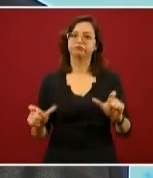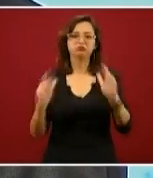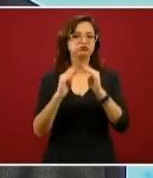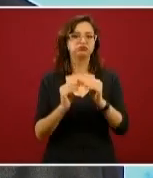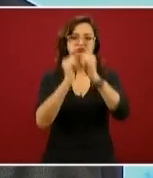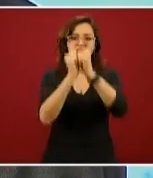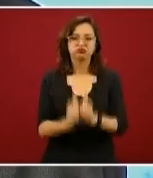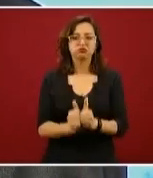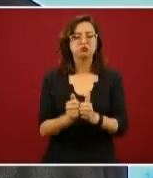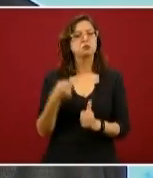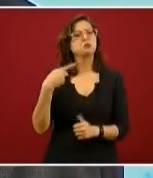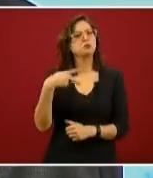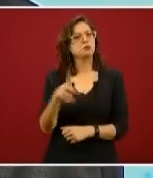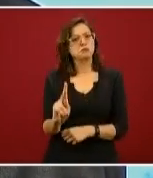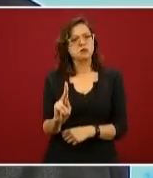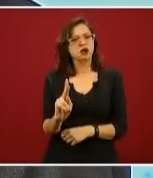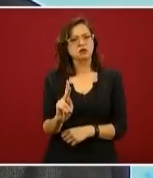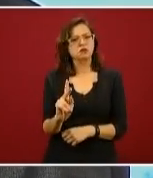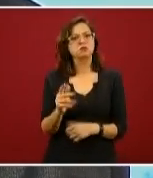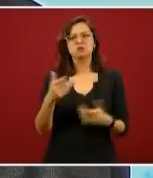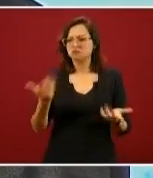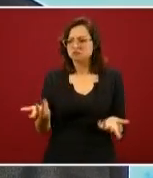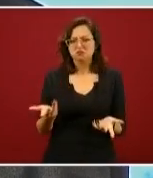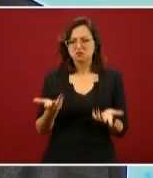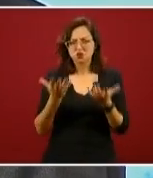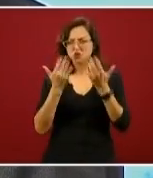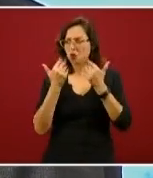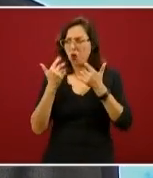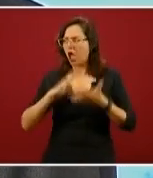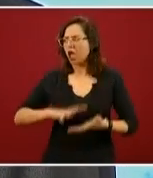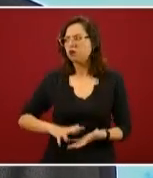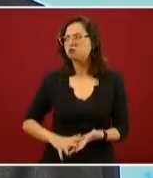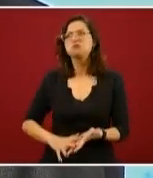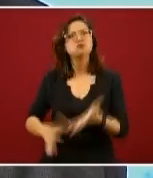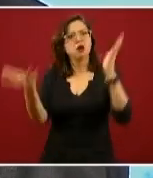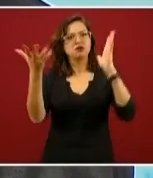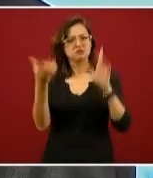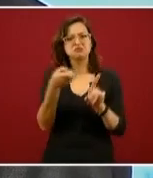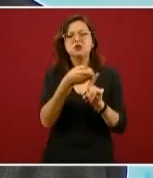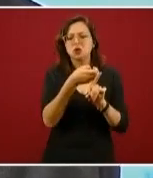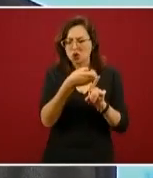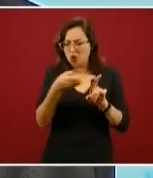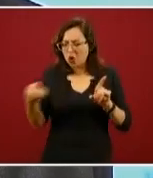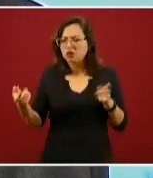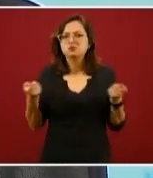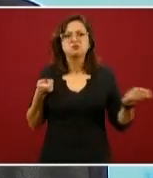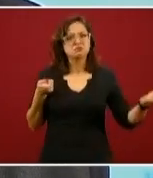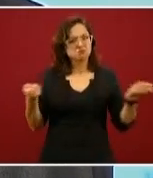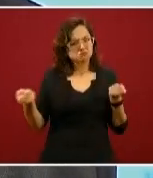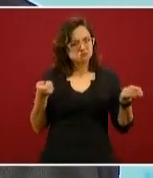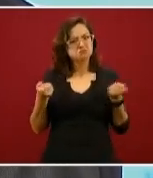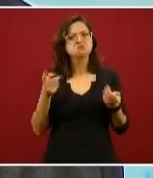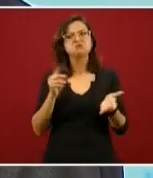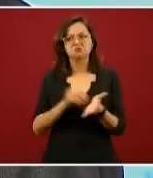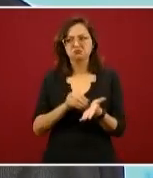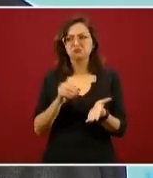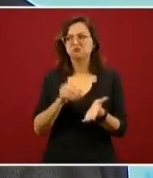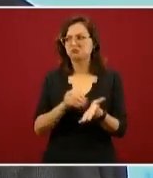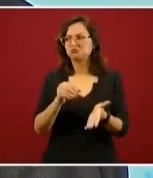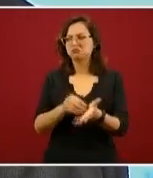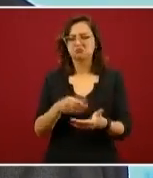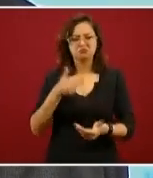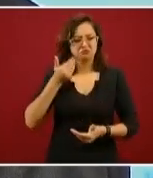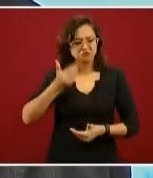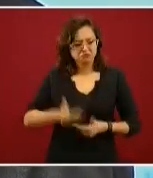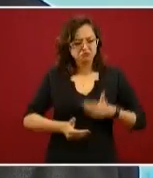podido seguir esta epidemia en cada una de sus fases y esto nos ha permitido trazar horizontes claros. Horizontes